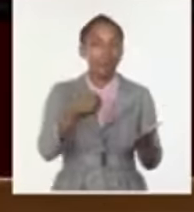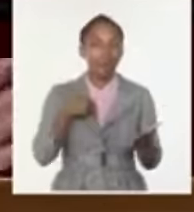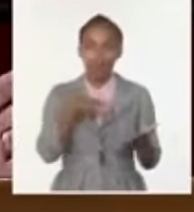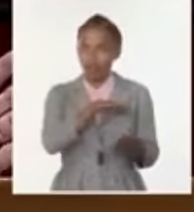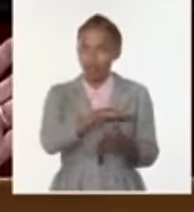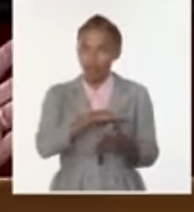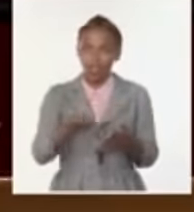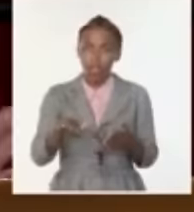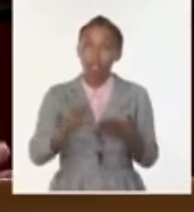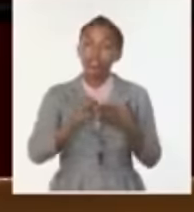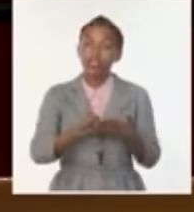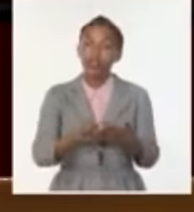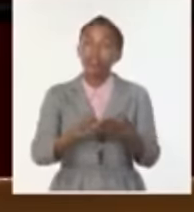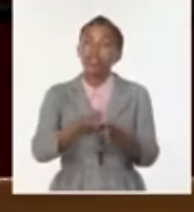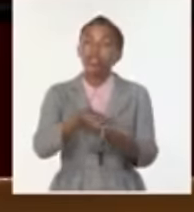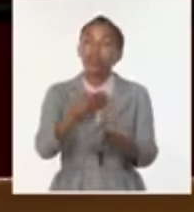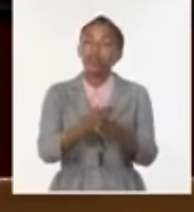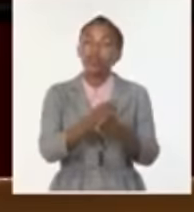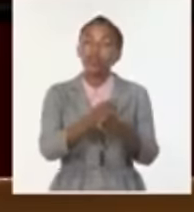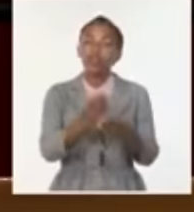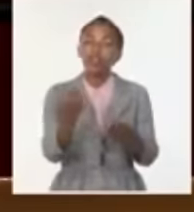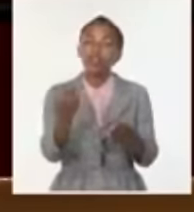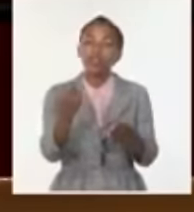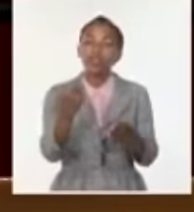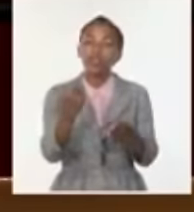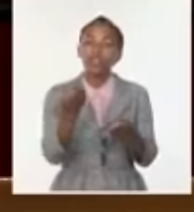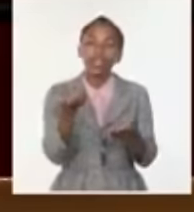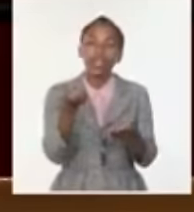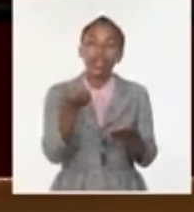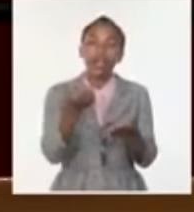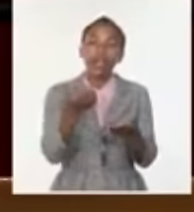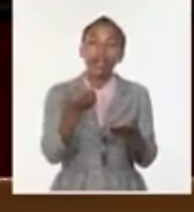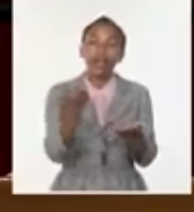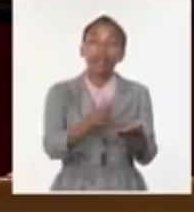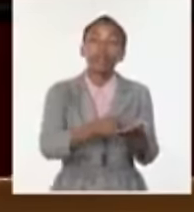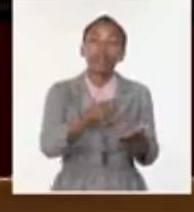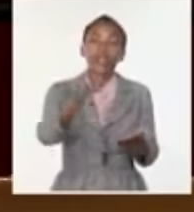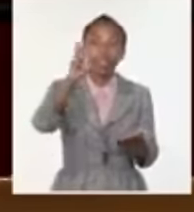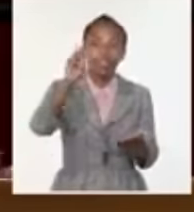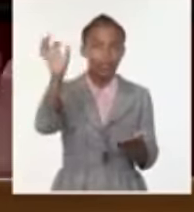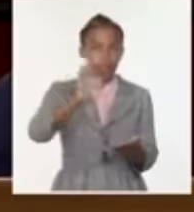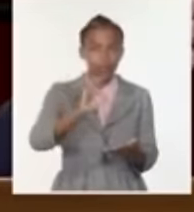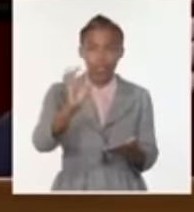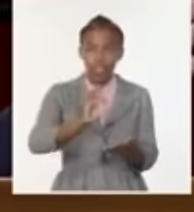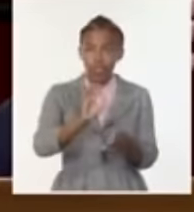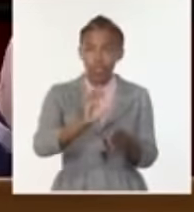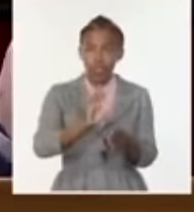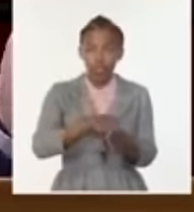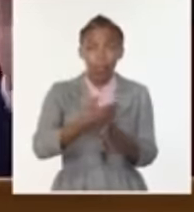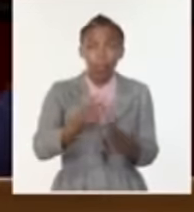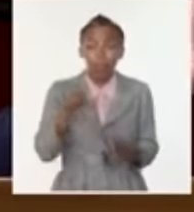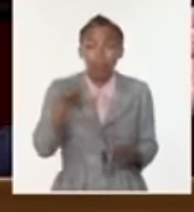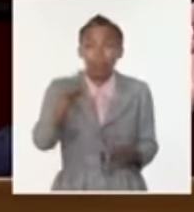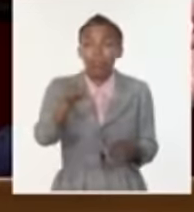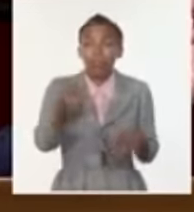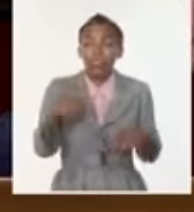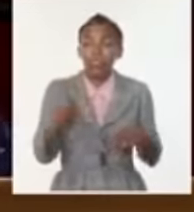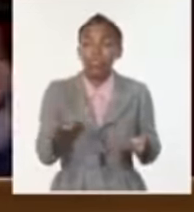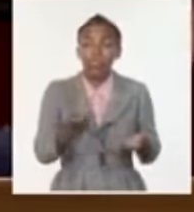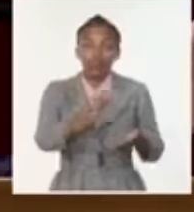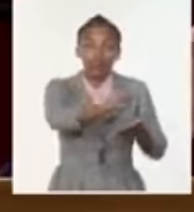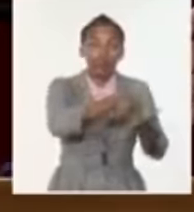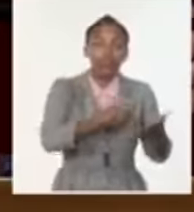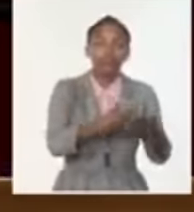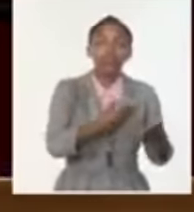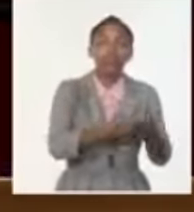y lo que hacen es cobrar una comisión de hasta el 30%. Y entonces al final tú te topas que contrataste una empresa del Estado